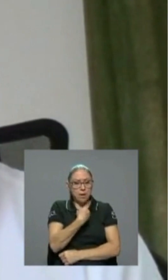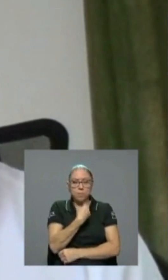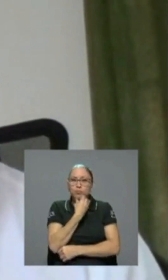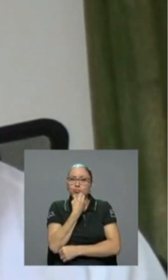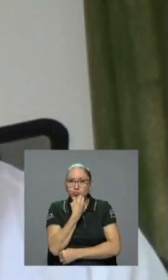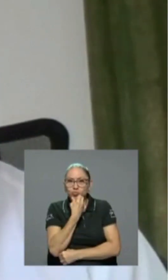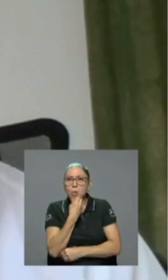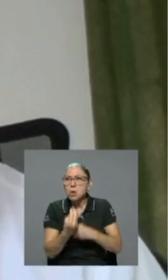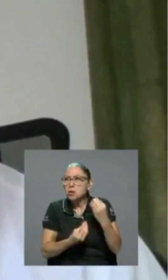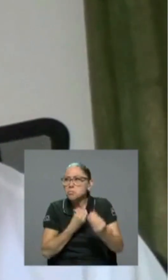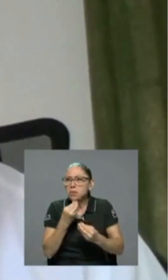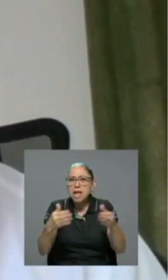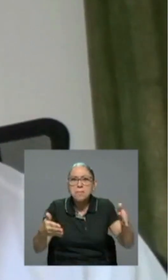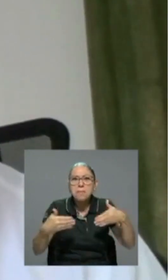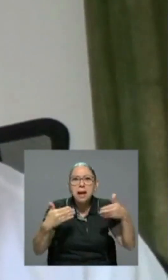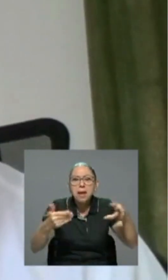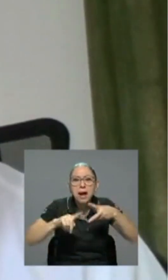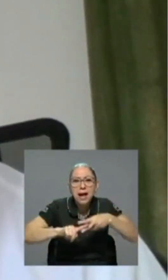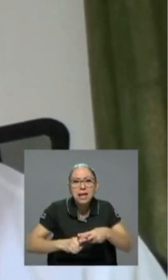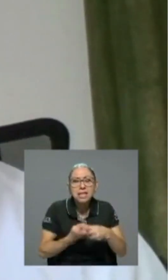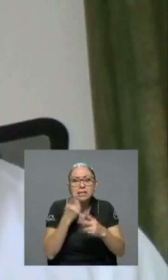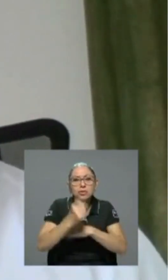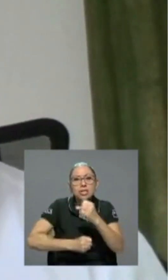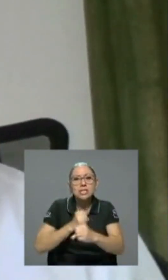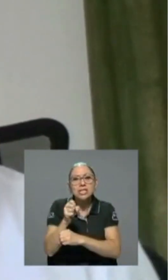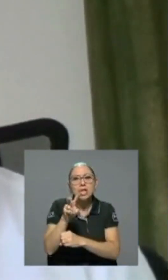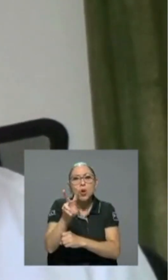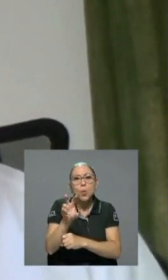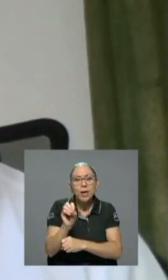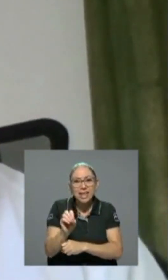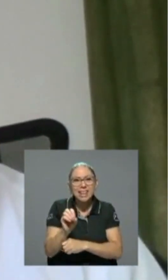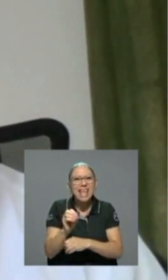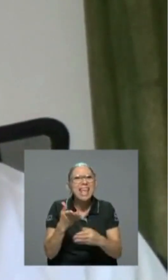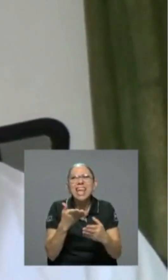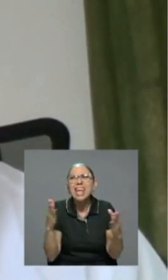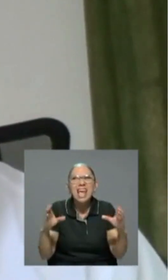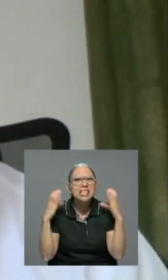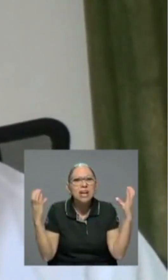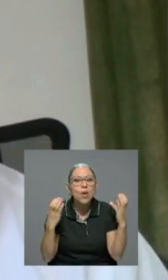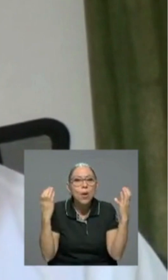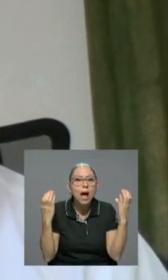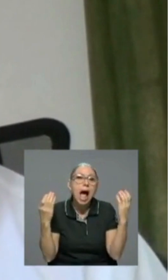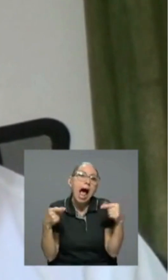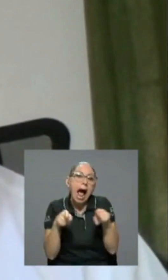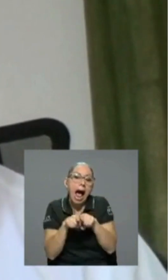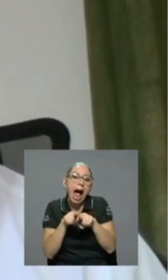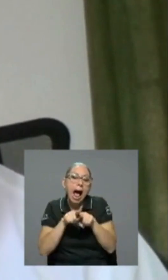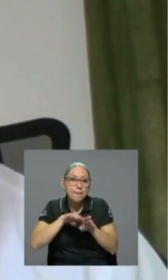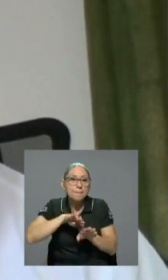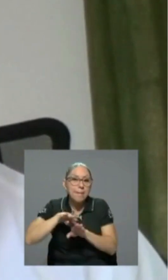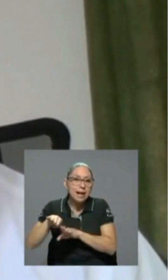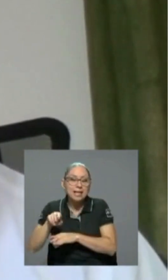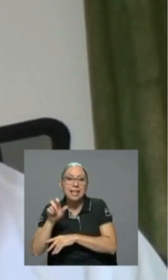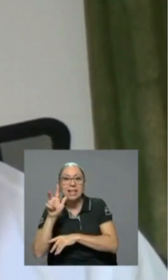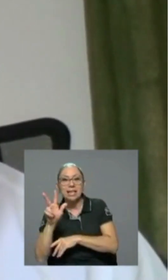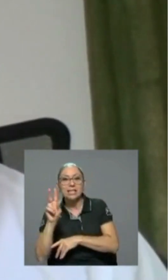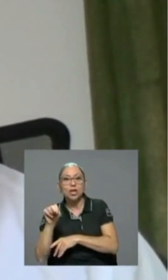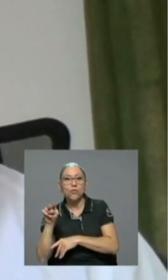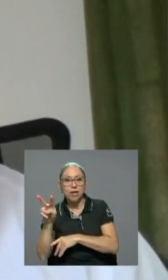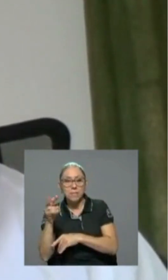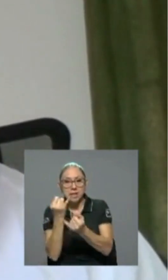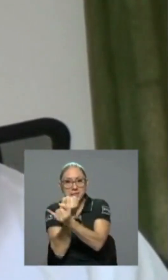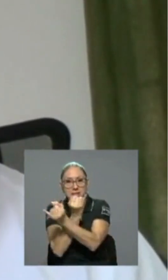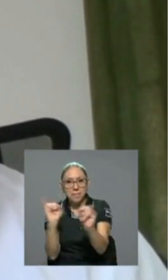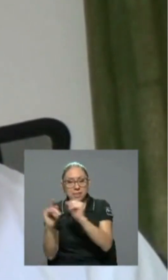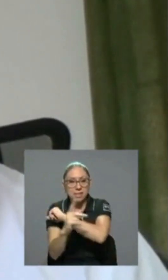se conmemoraba en Panamá a inicios del siglo XX, aparte del 3 de noviembre, como fecha de independencia del país?